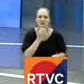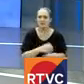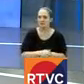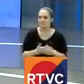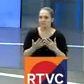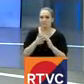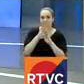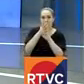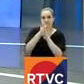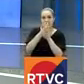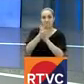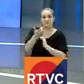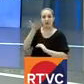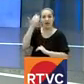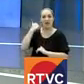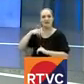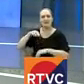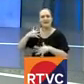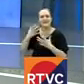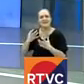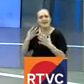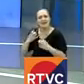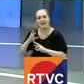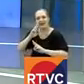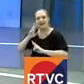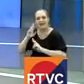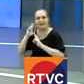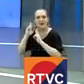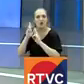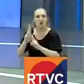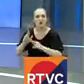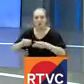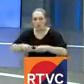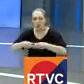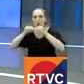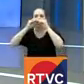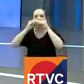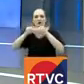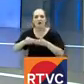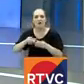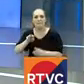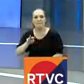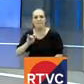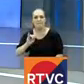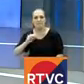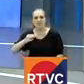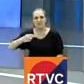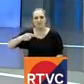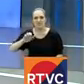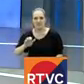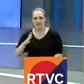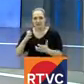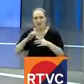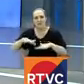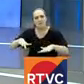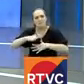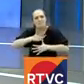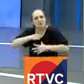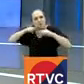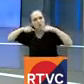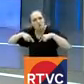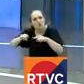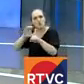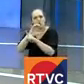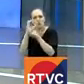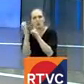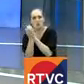reclamado el reconocimiento del biche como patrimonio cultural del Pacífico. Y este año, por fin, esta bebida destilada de la